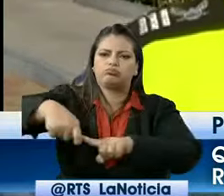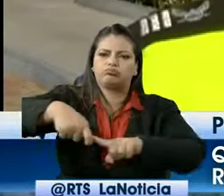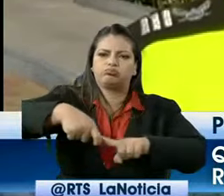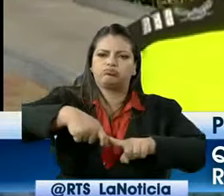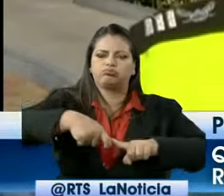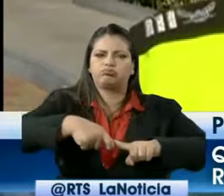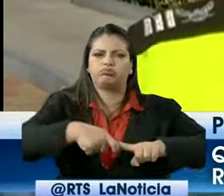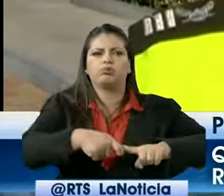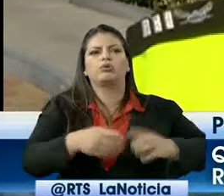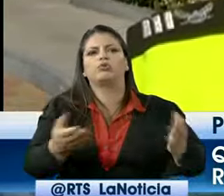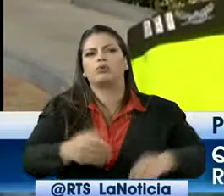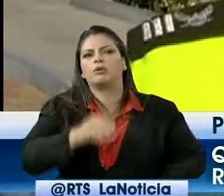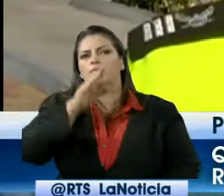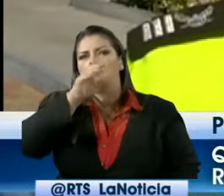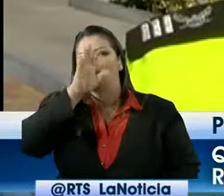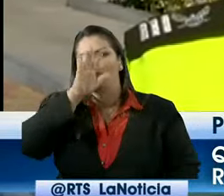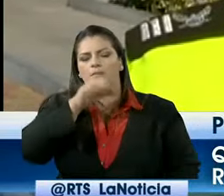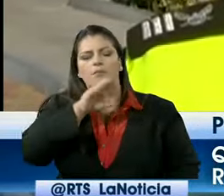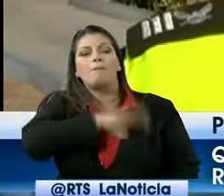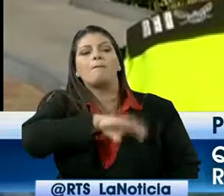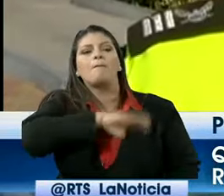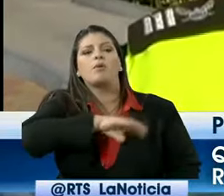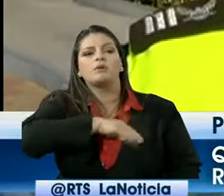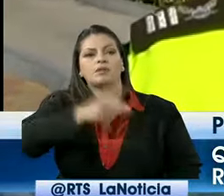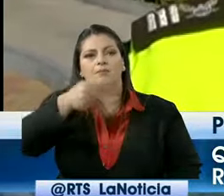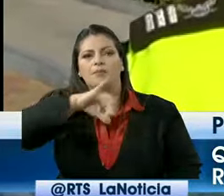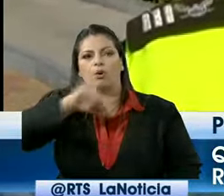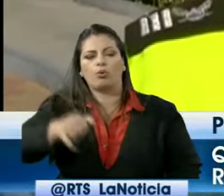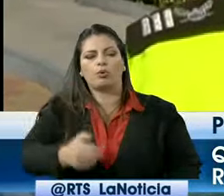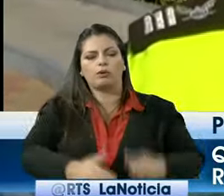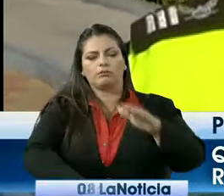PJ para que se canalice por